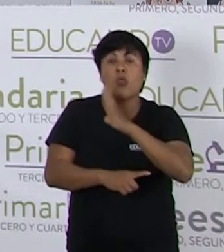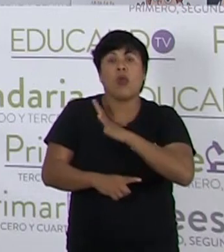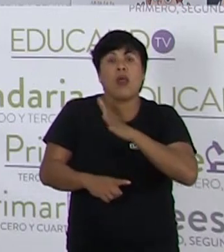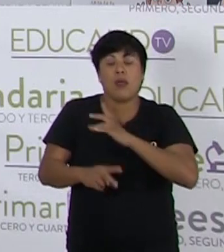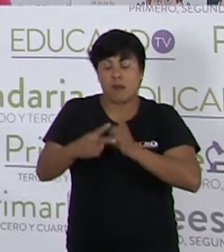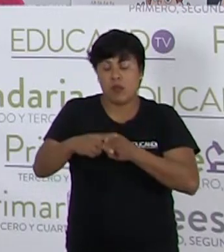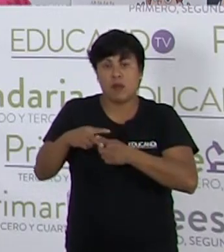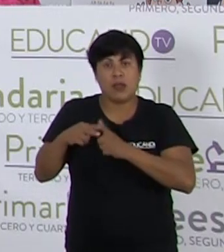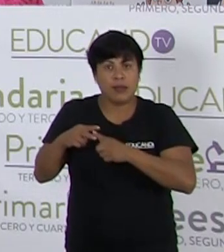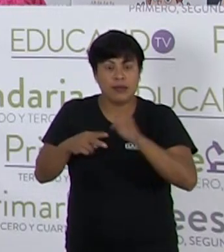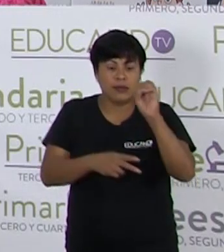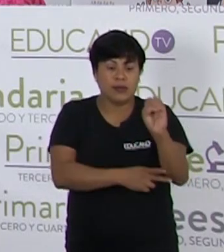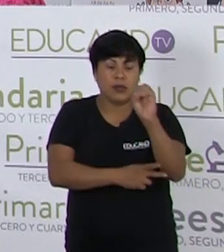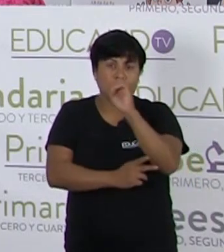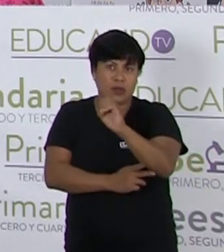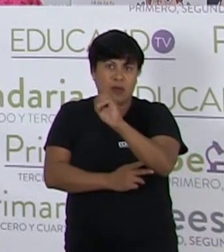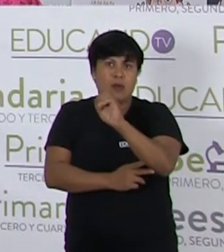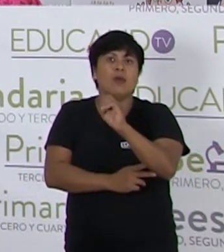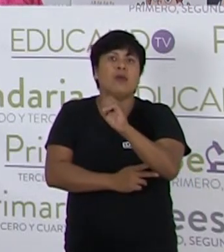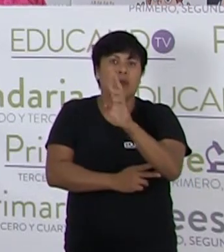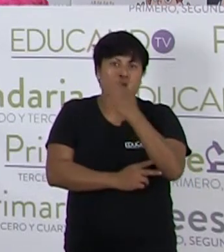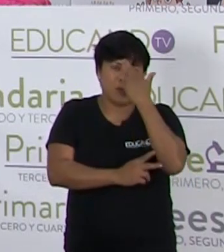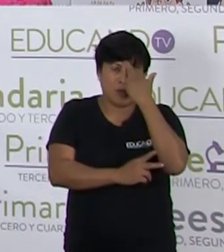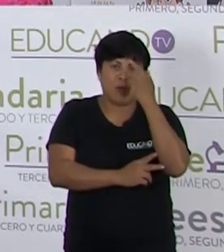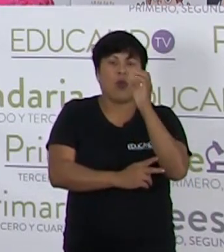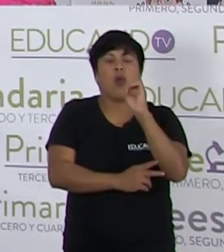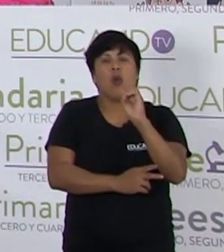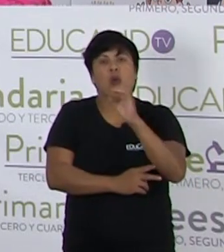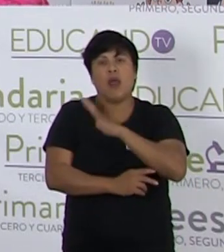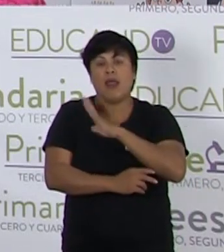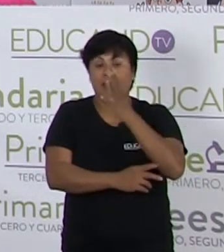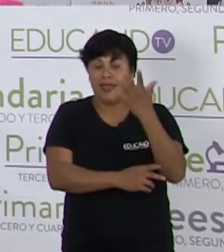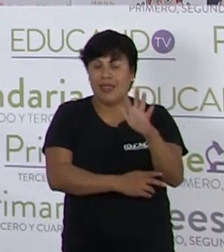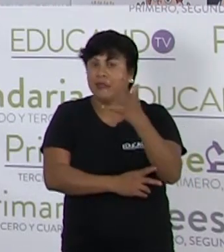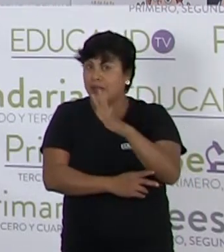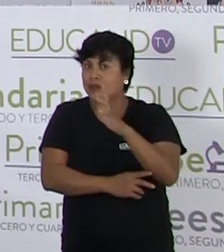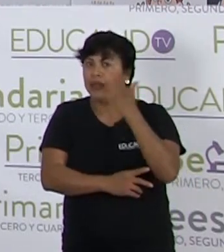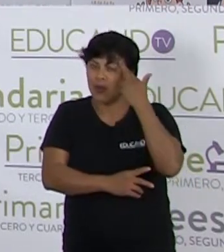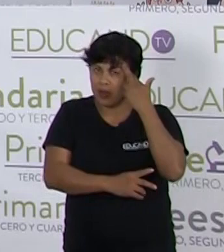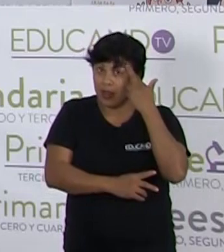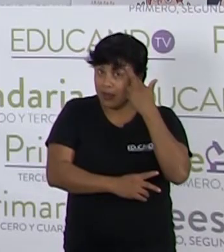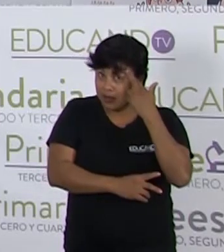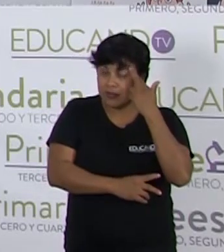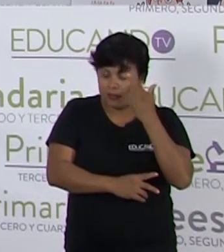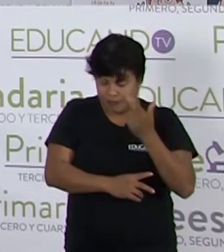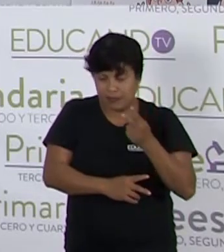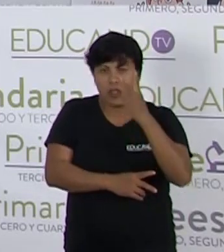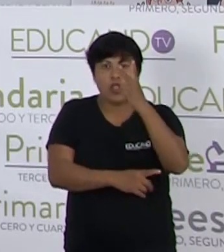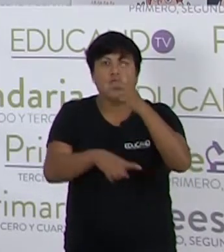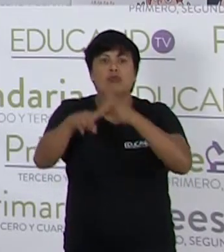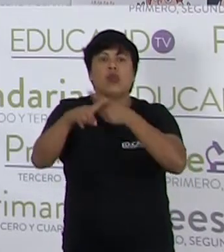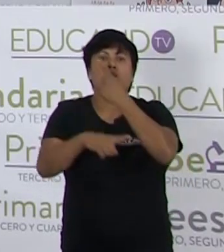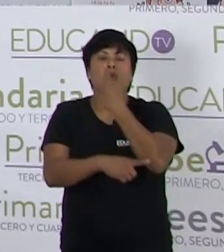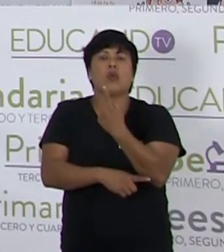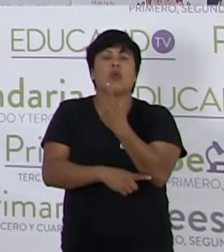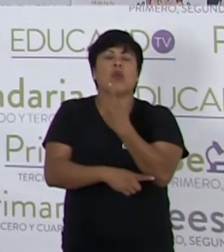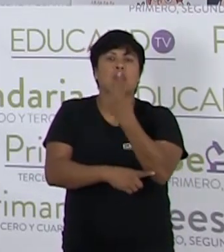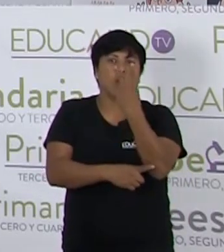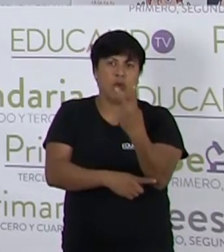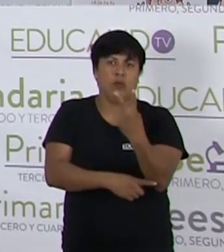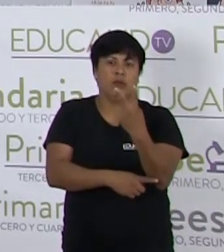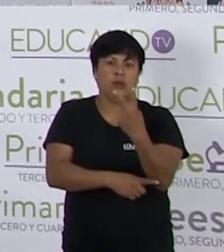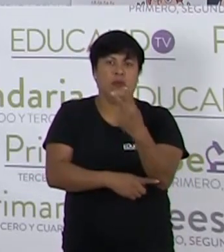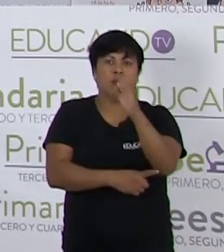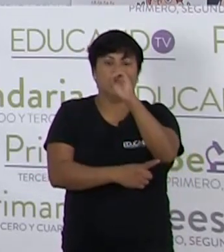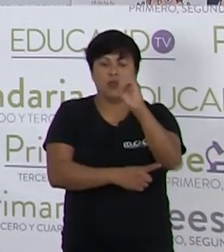hacíamos multiplicaciones con múltiplos de 10. Claro, 2 por 1, 2